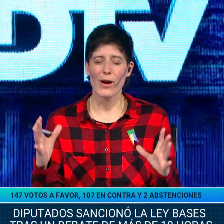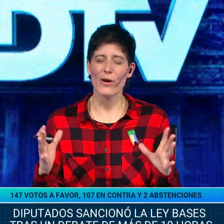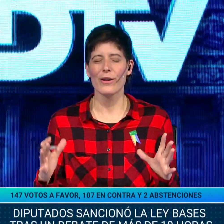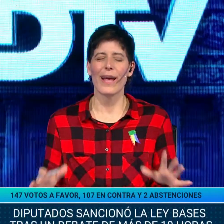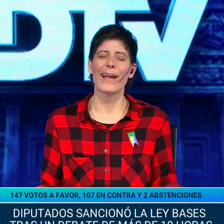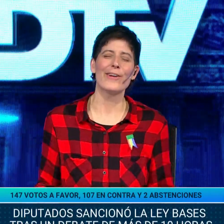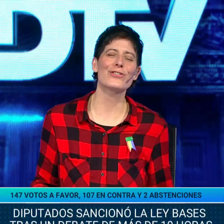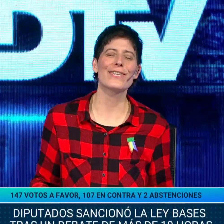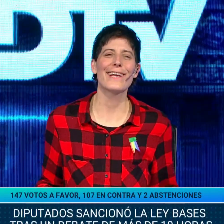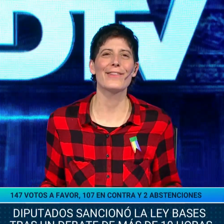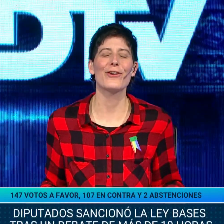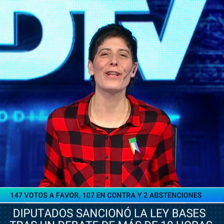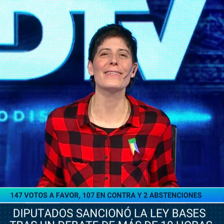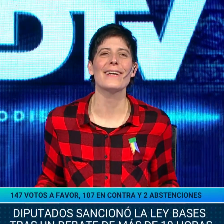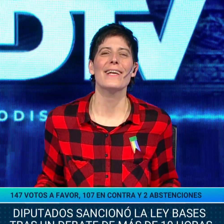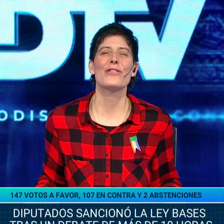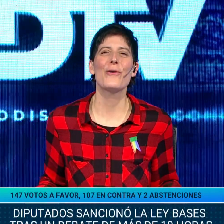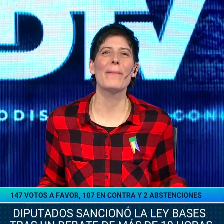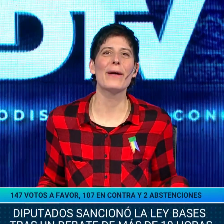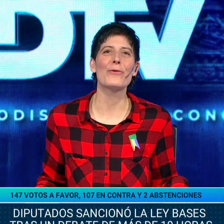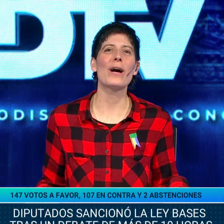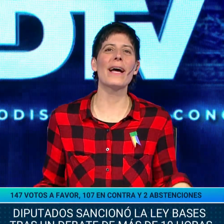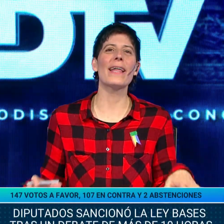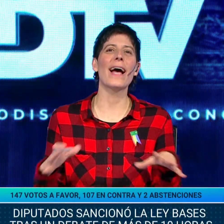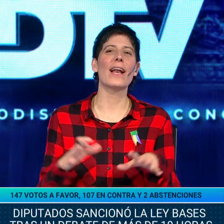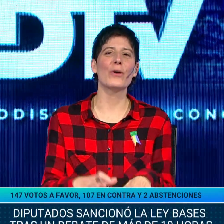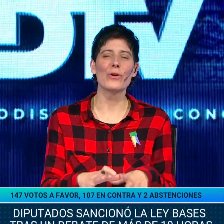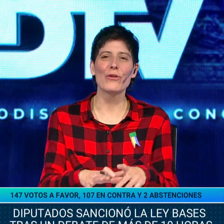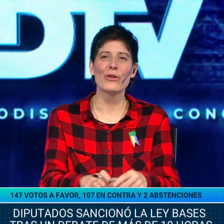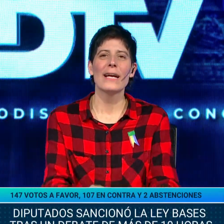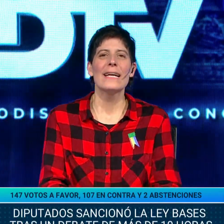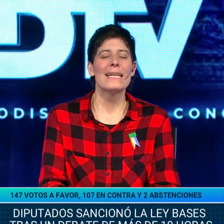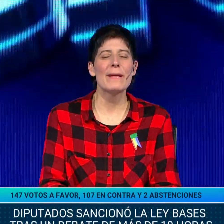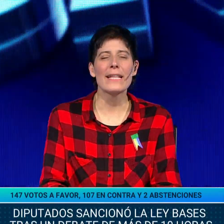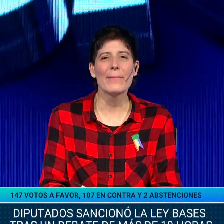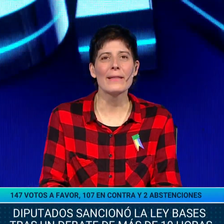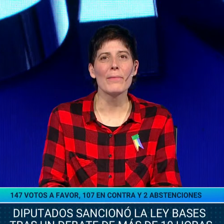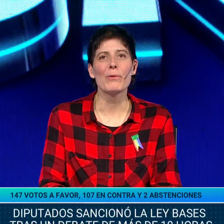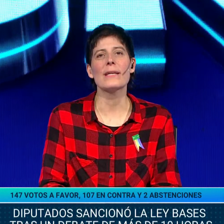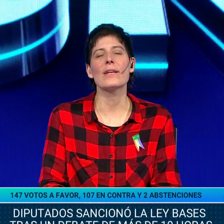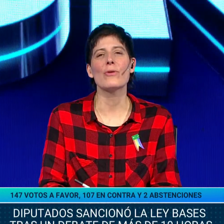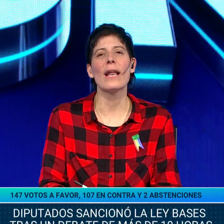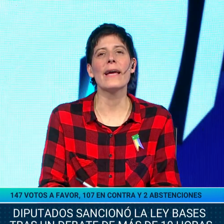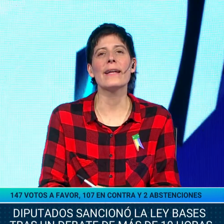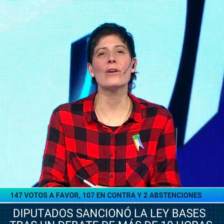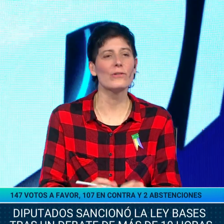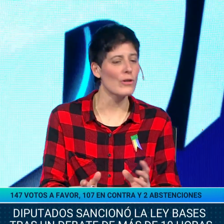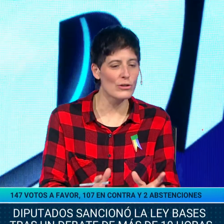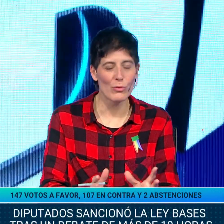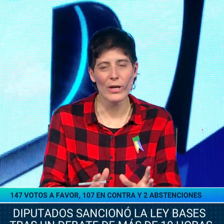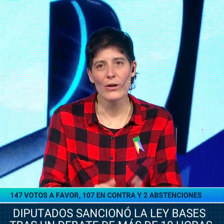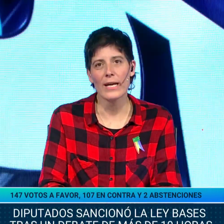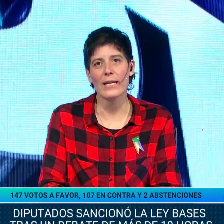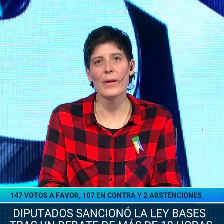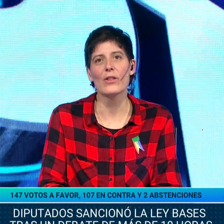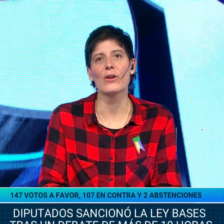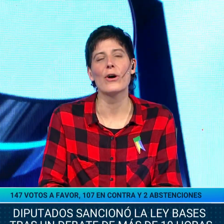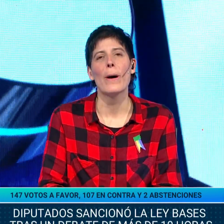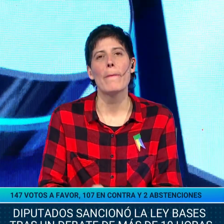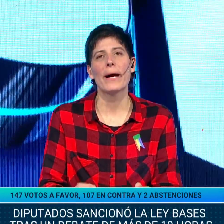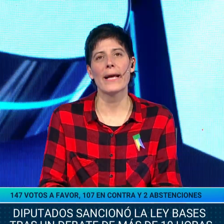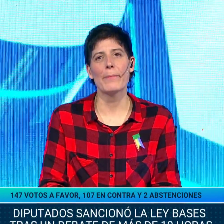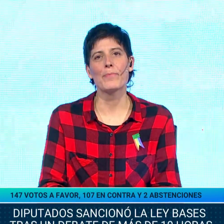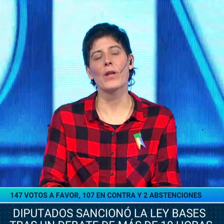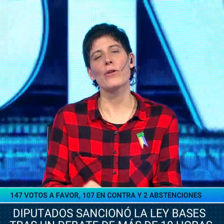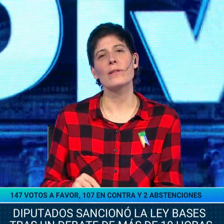todos todavía con los estertores de una madrugada, algunos inmediatamente después saliendo al aire, otros, bueno,